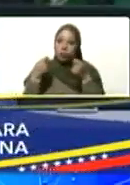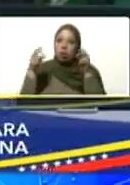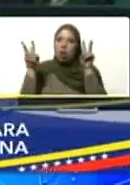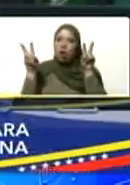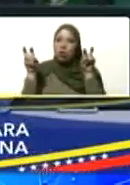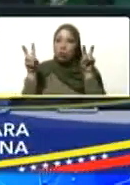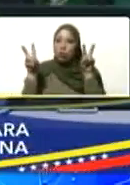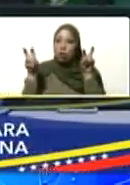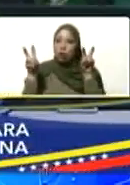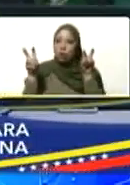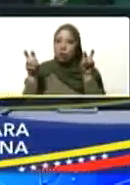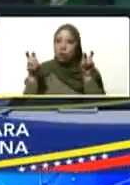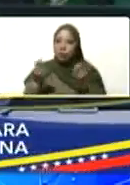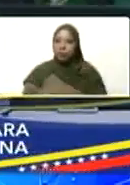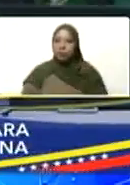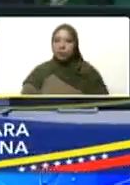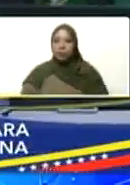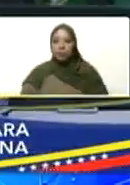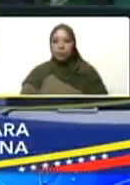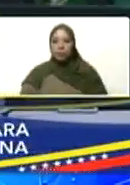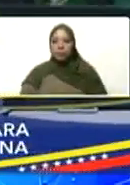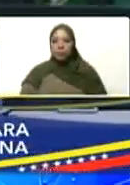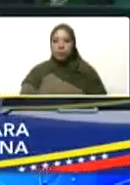real, de la economía que satisface